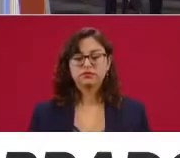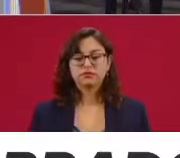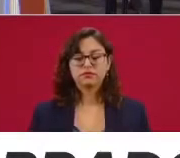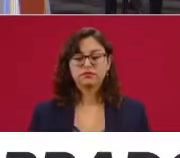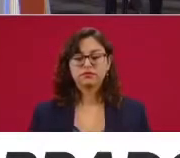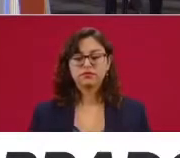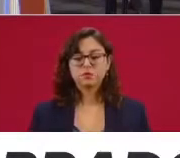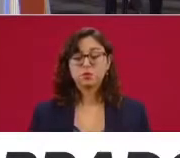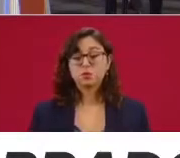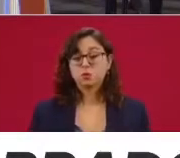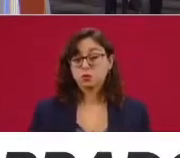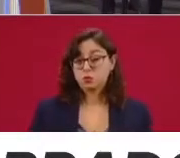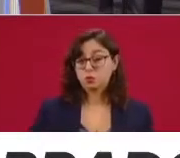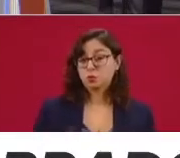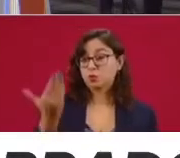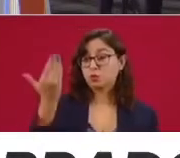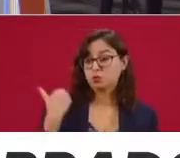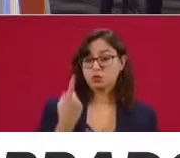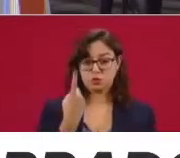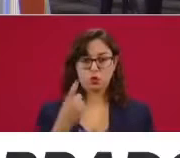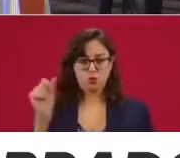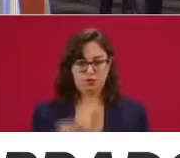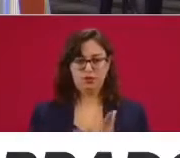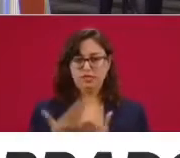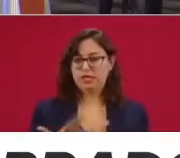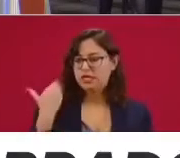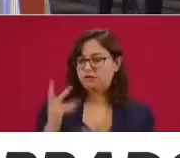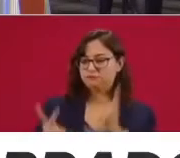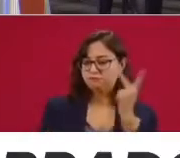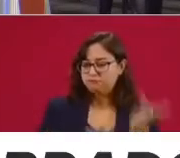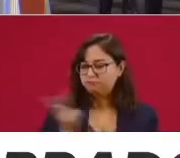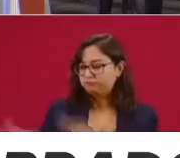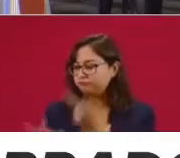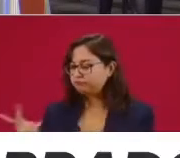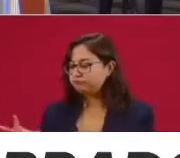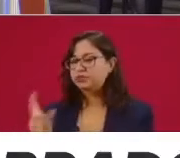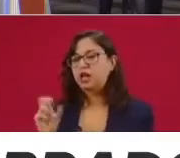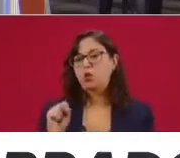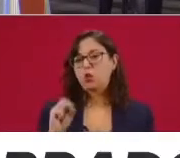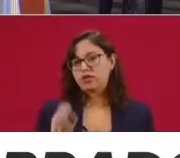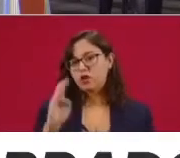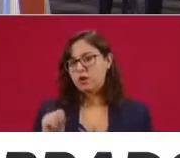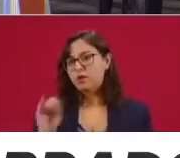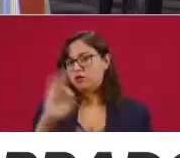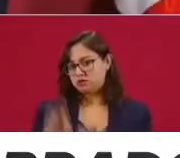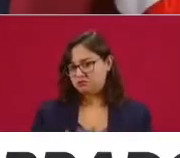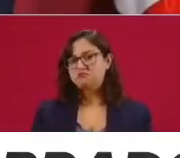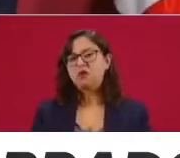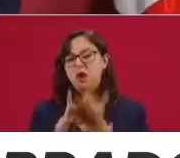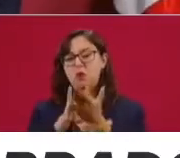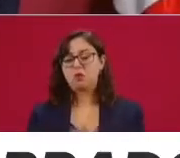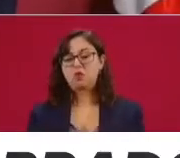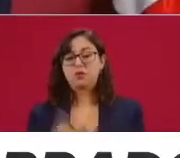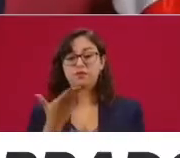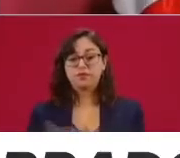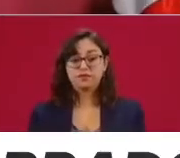O sea, de 59 del mes pasado pasamos a 62, o sea, aumentamos